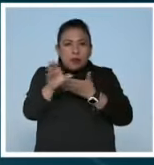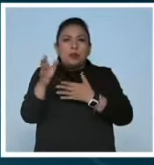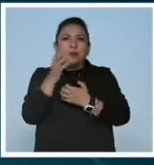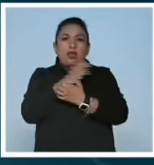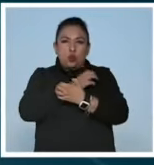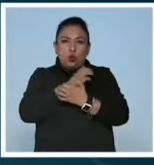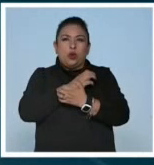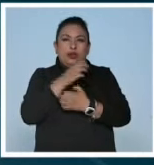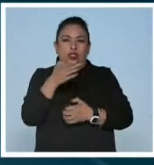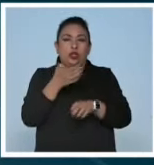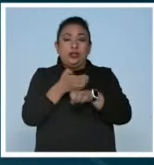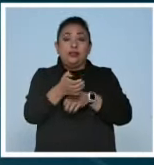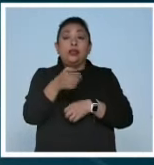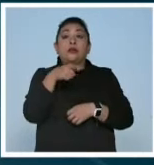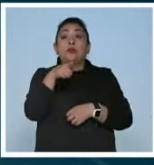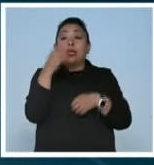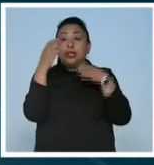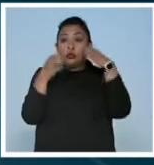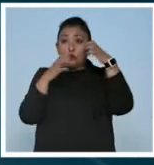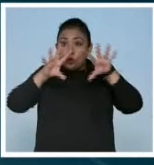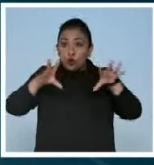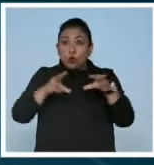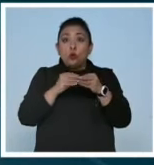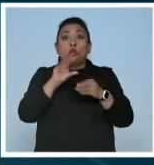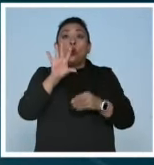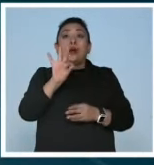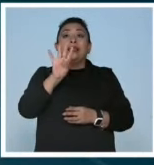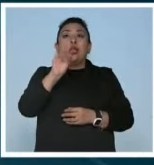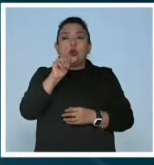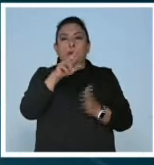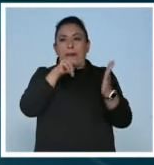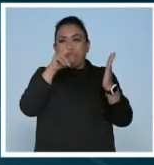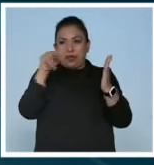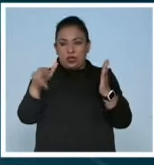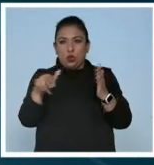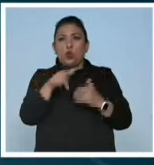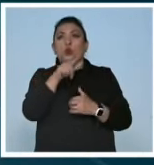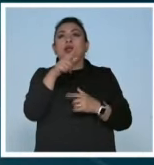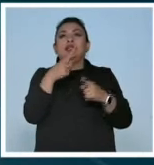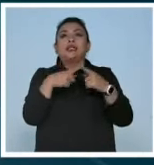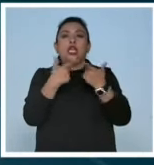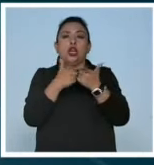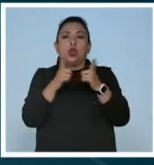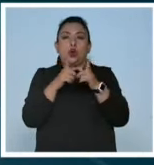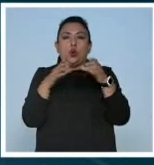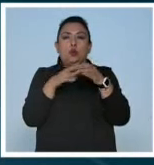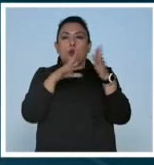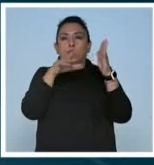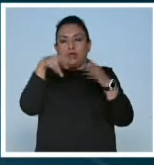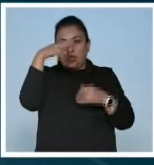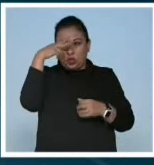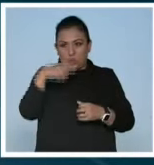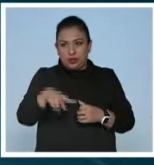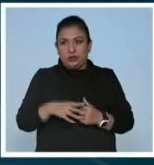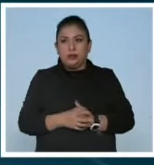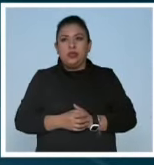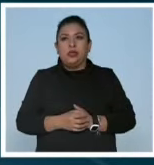estado. Esta exposición está conformada por 49 pinturas realizadas por el colectivo Pintoras